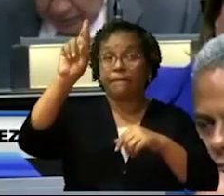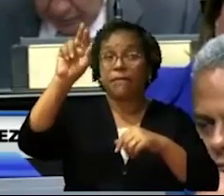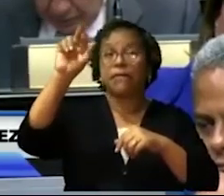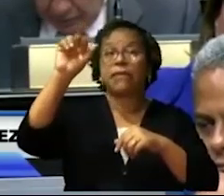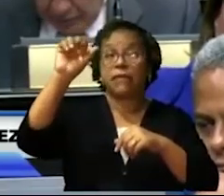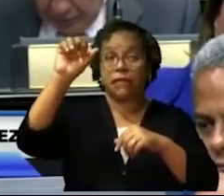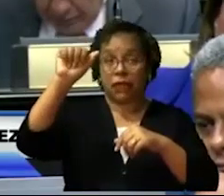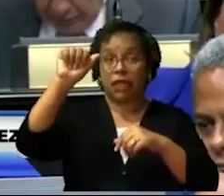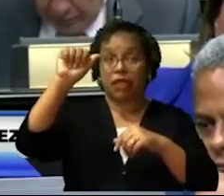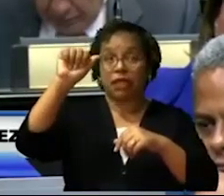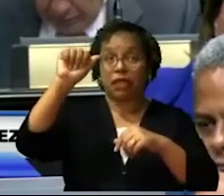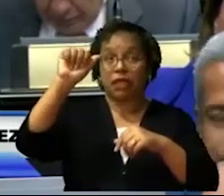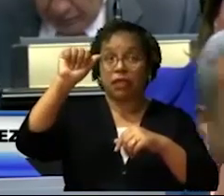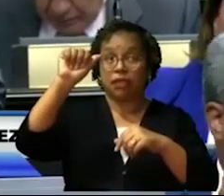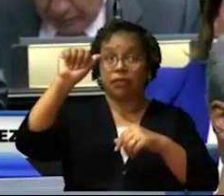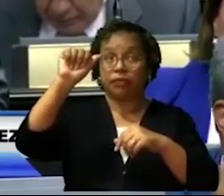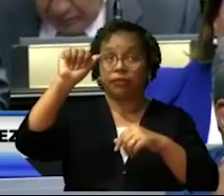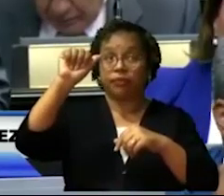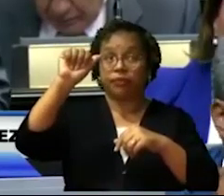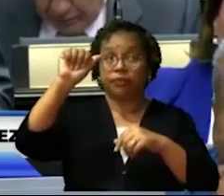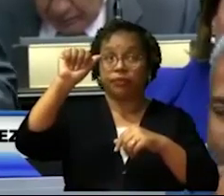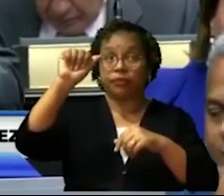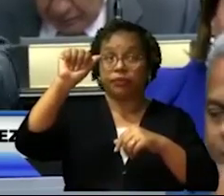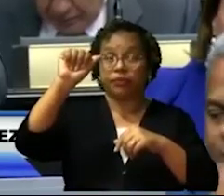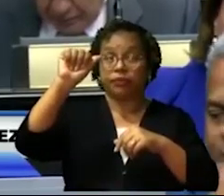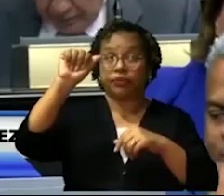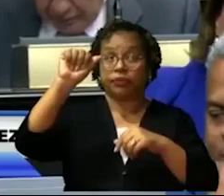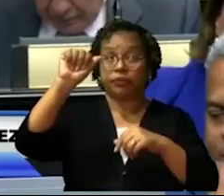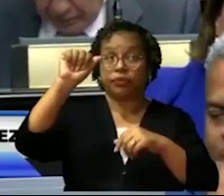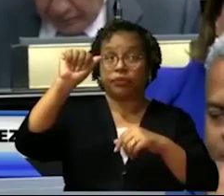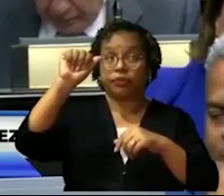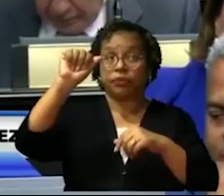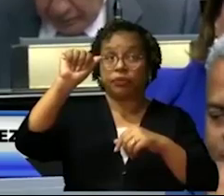el gobierno central, el IDAT,